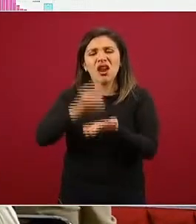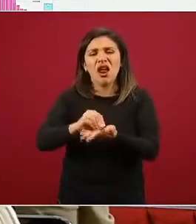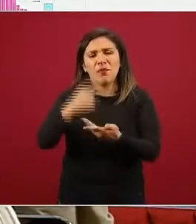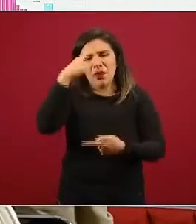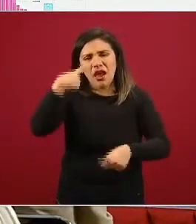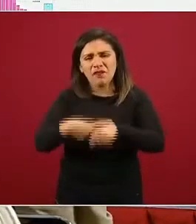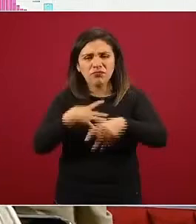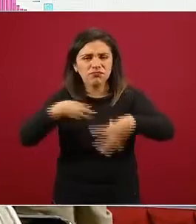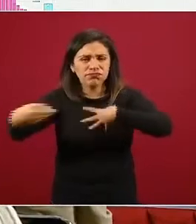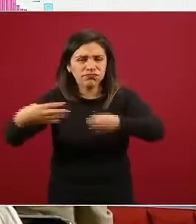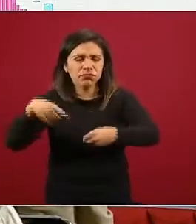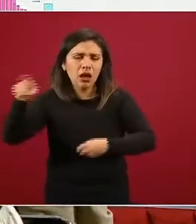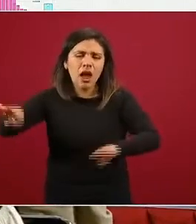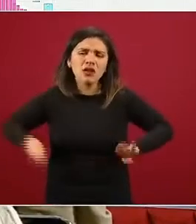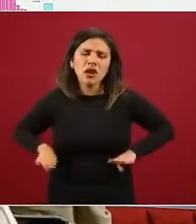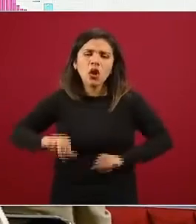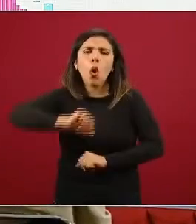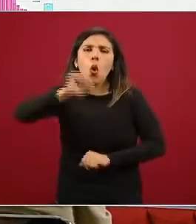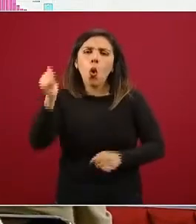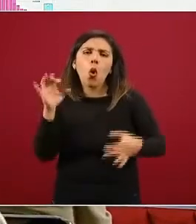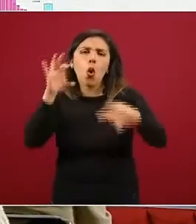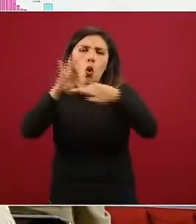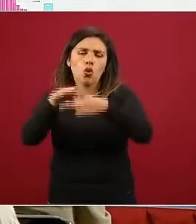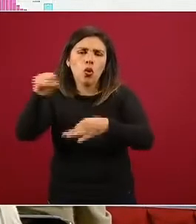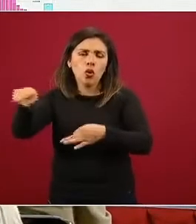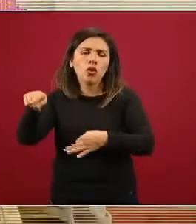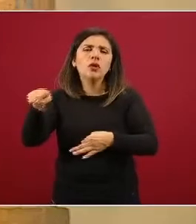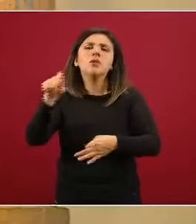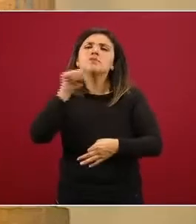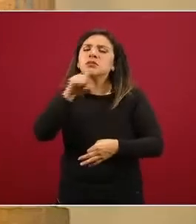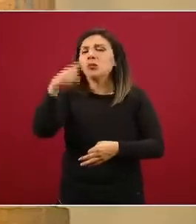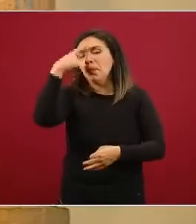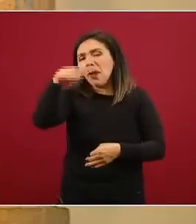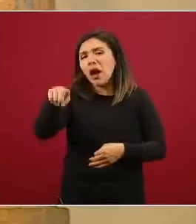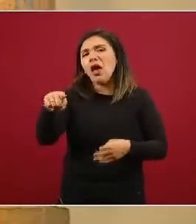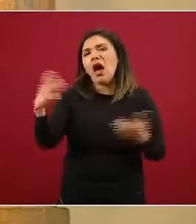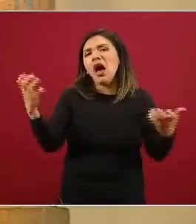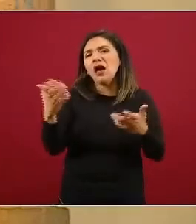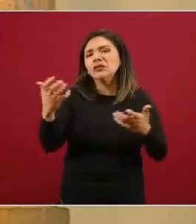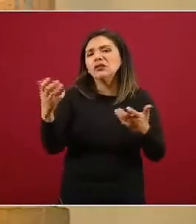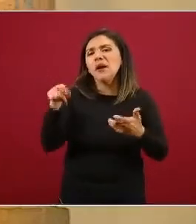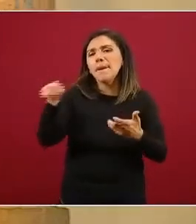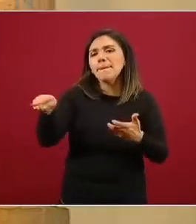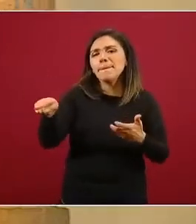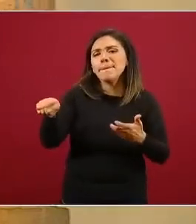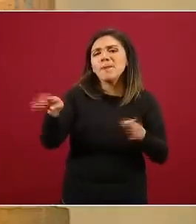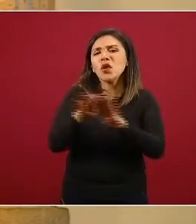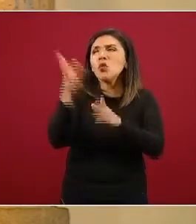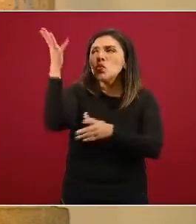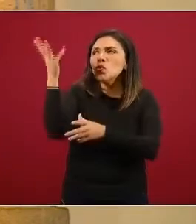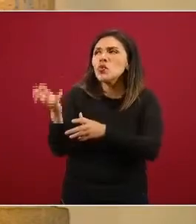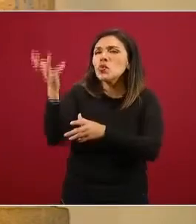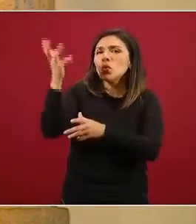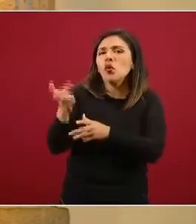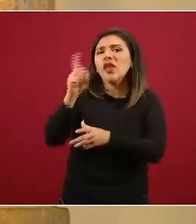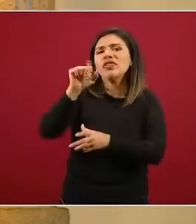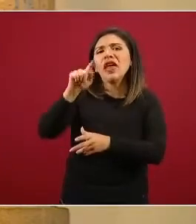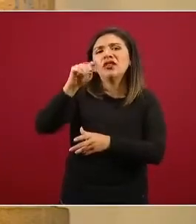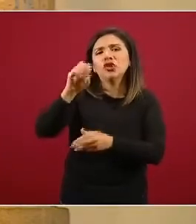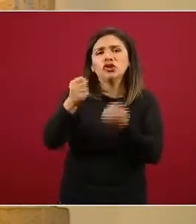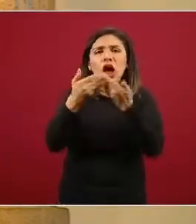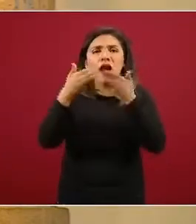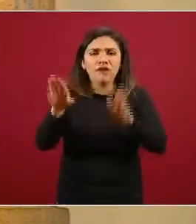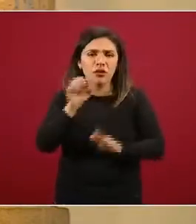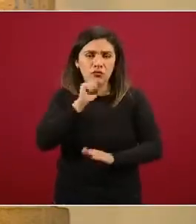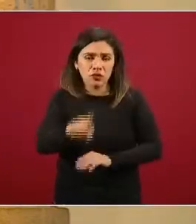tiene otro vínculo específico para la descarga de los datos